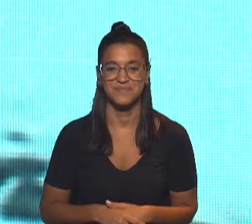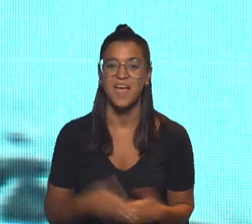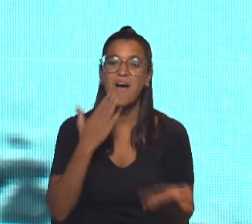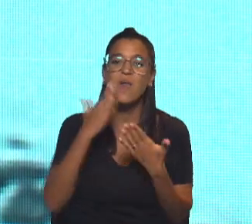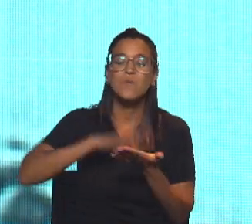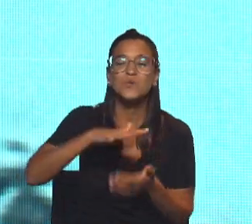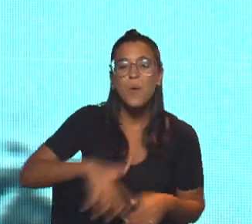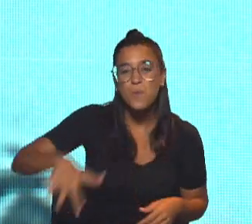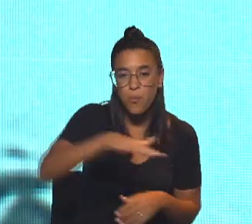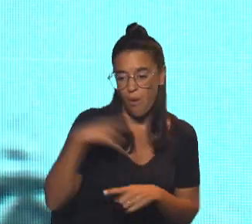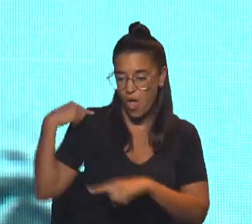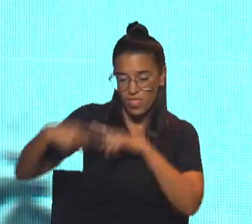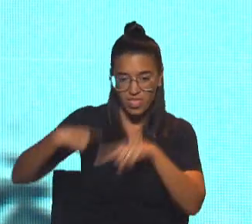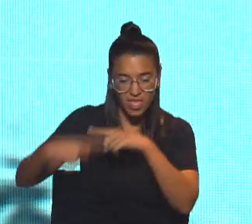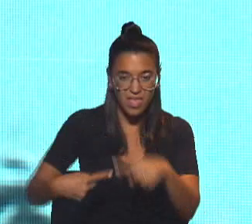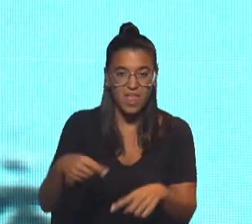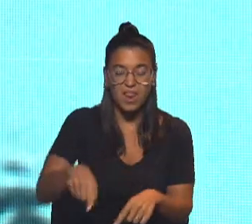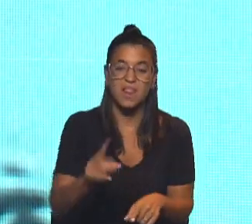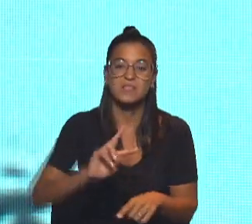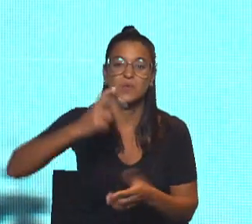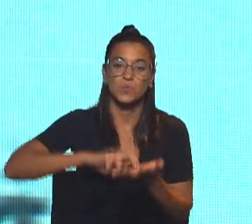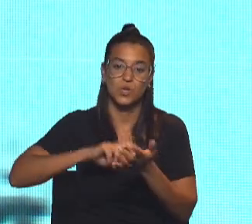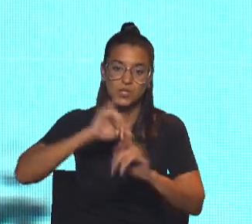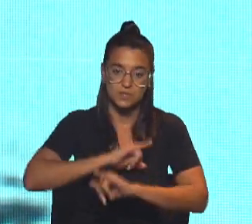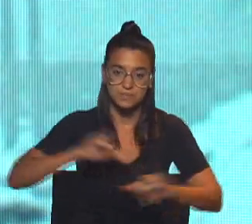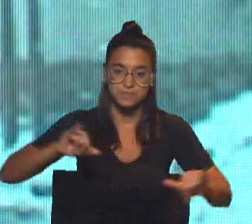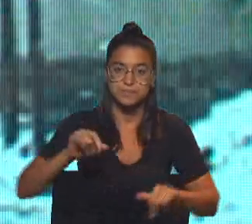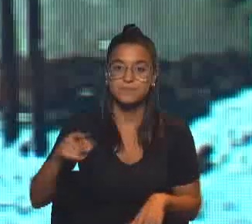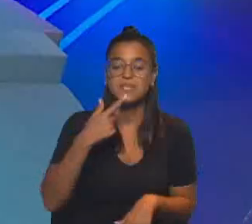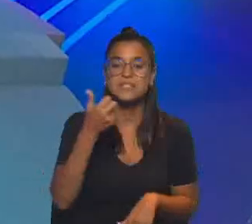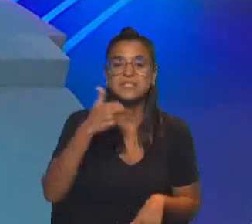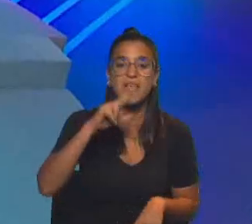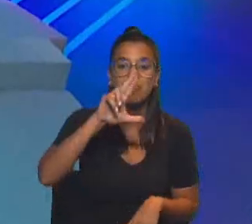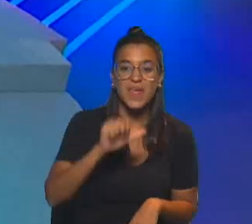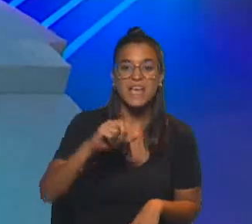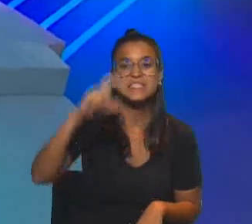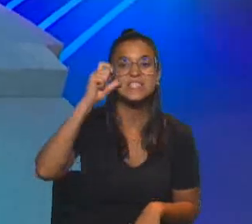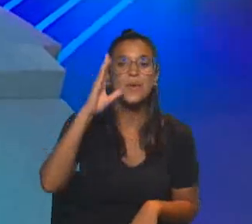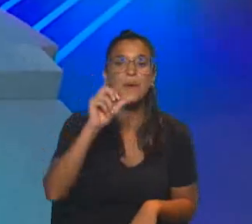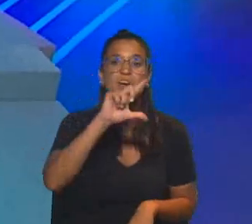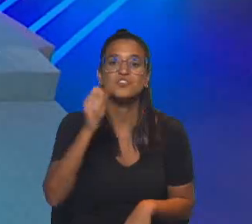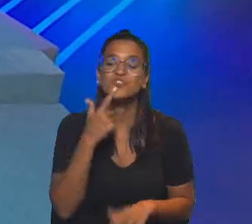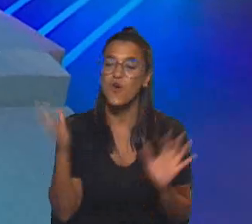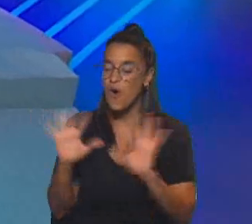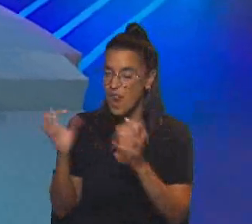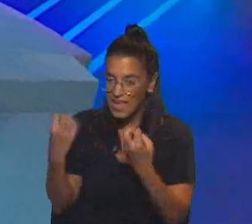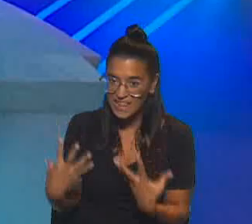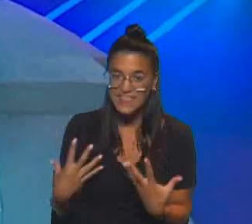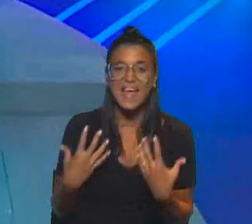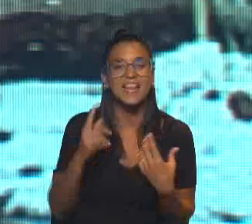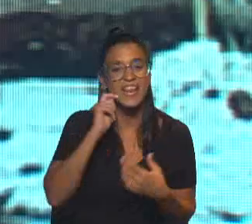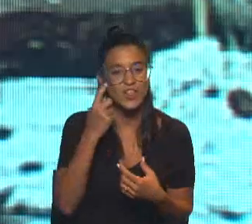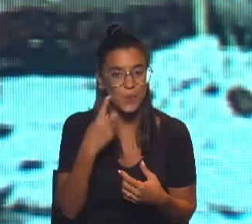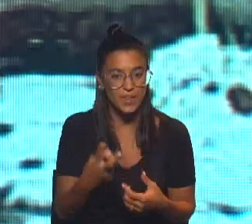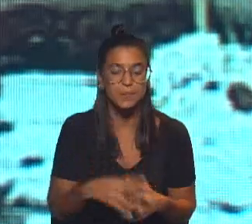Hablamos de los pueblos indígenas, por supuesto, está en esta segunda edición de Noticias Sandra Ceballos. Sandra, bienvenida, ¿cómo estamos? Hola, ¿qué tal, Pablo? Bueno, el Gusto tema verte.